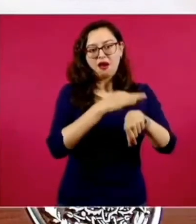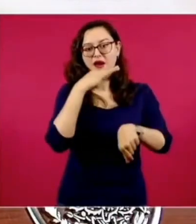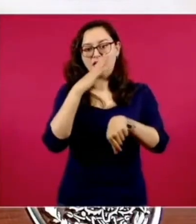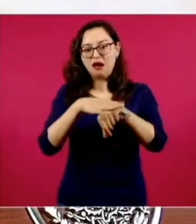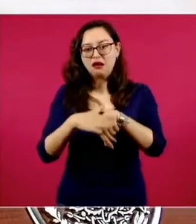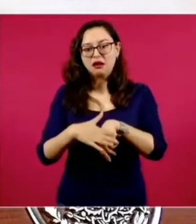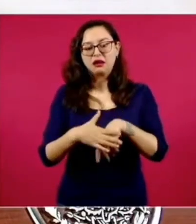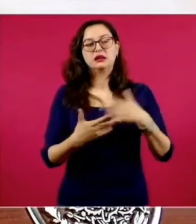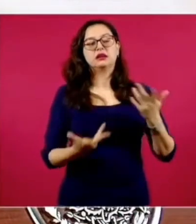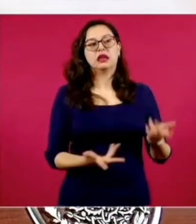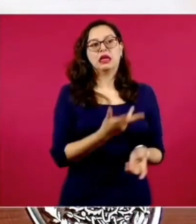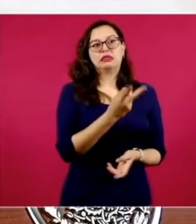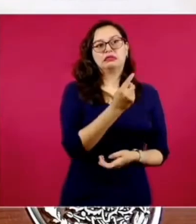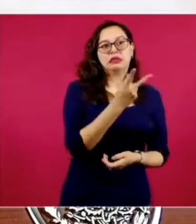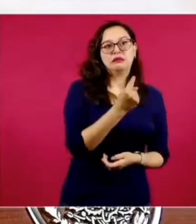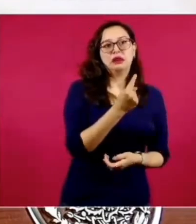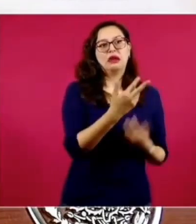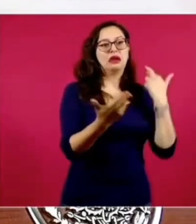alternativos,